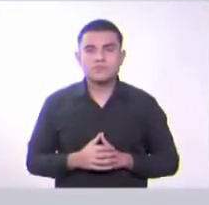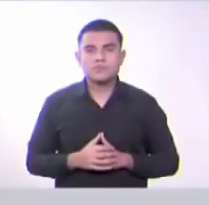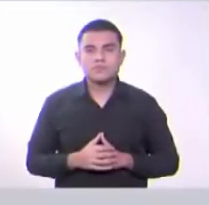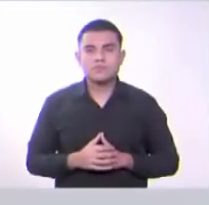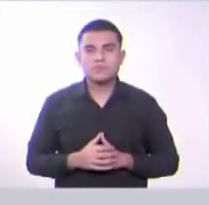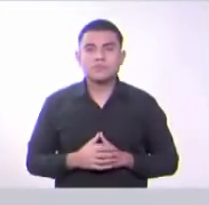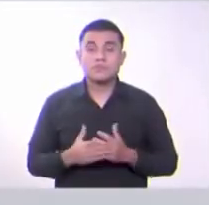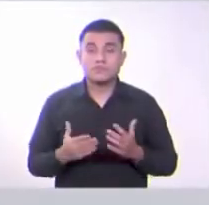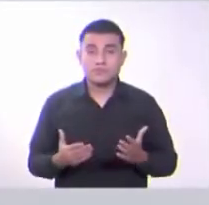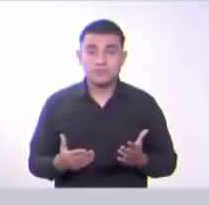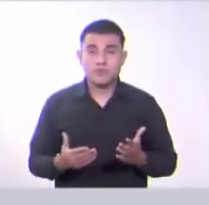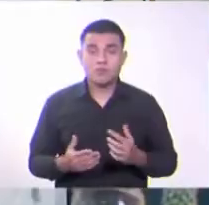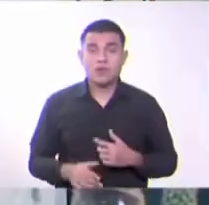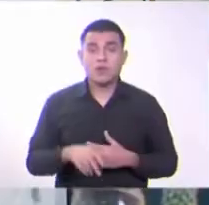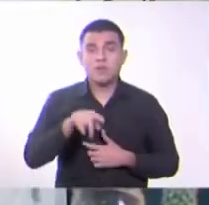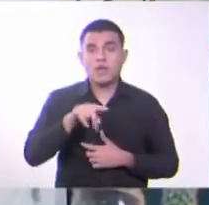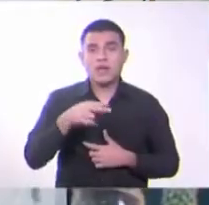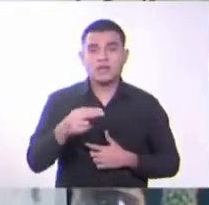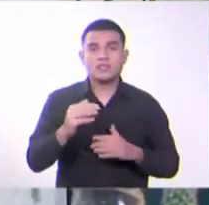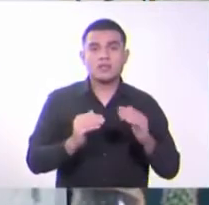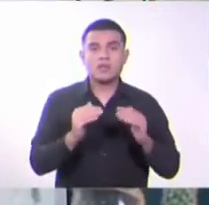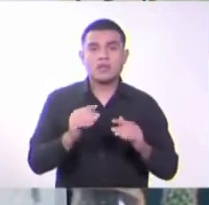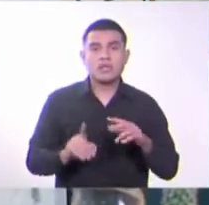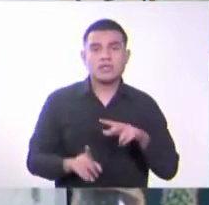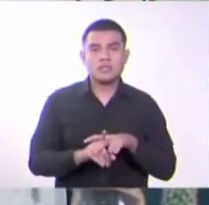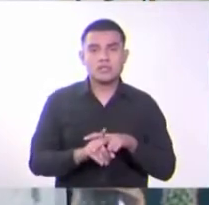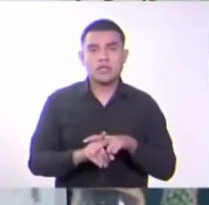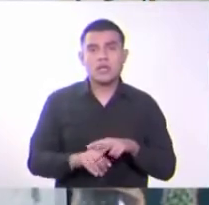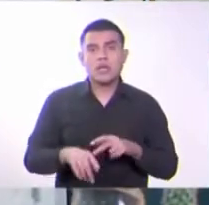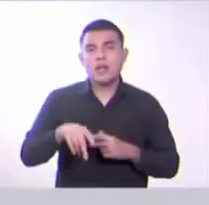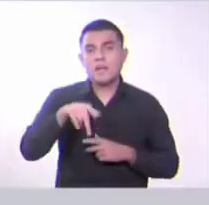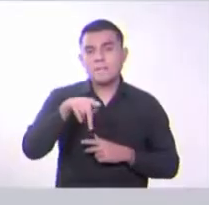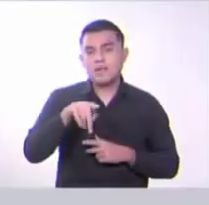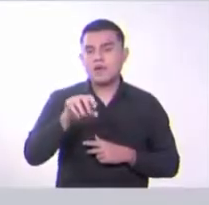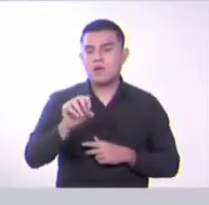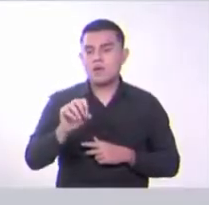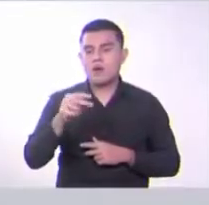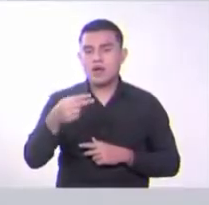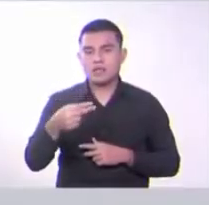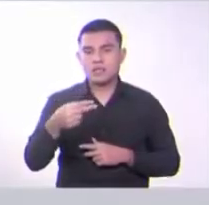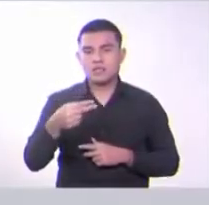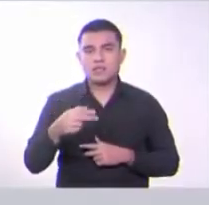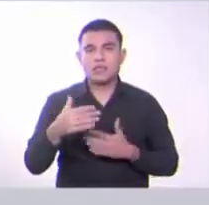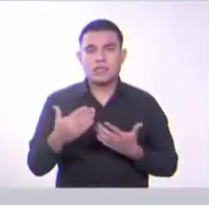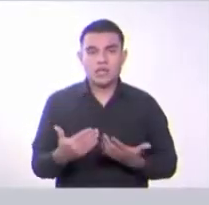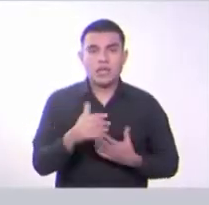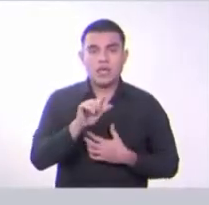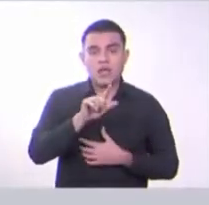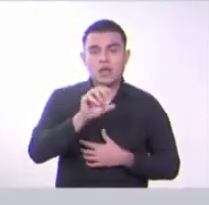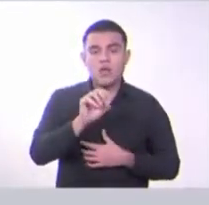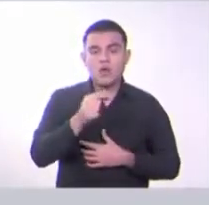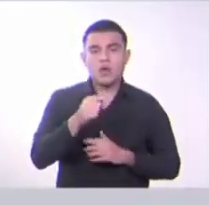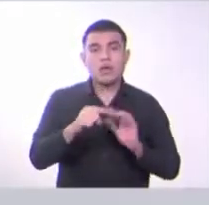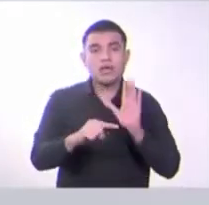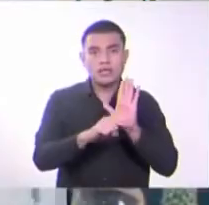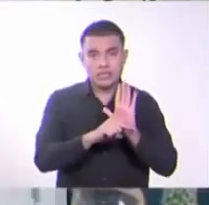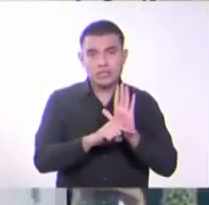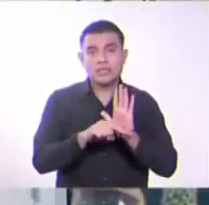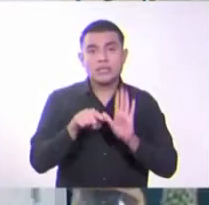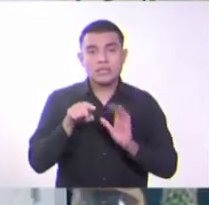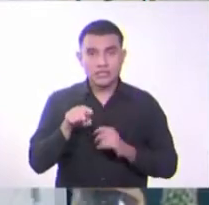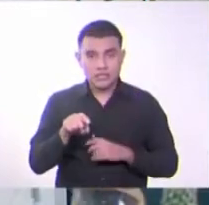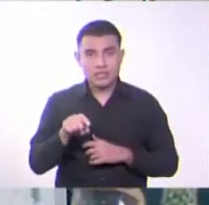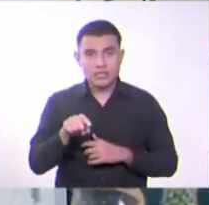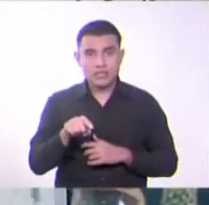Así como el pH, también existe el pOH, que es el logaritmo negativo de la concentración de